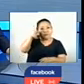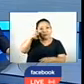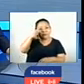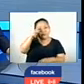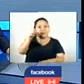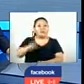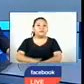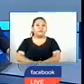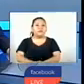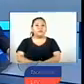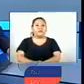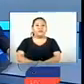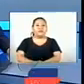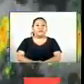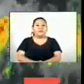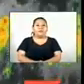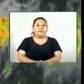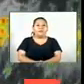salvar vidas